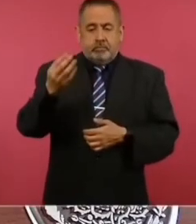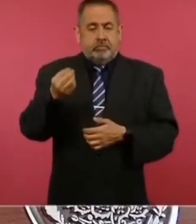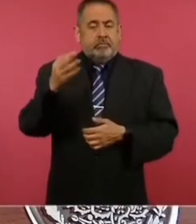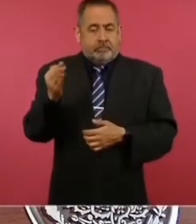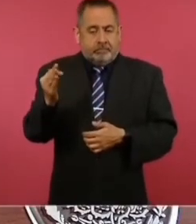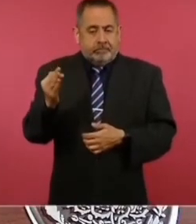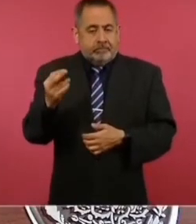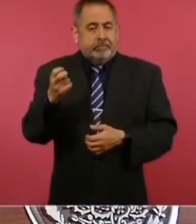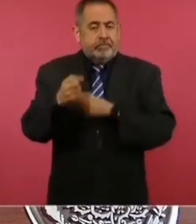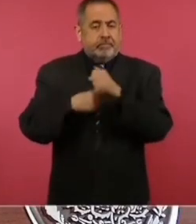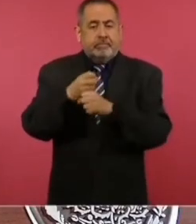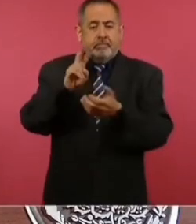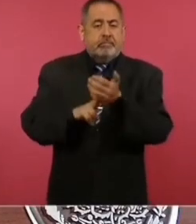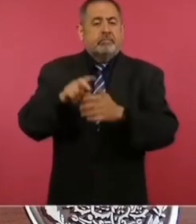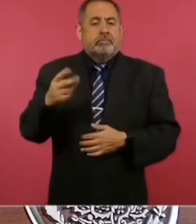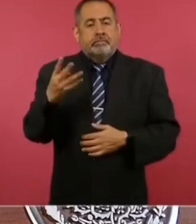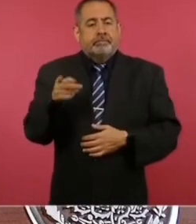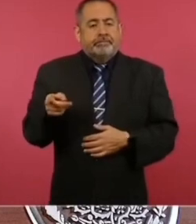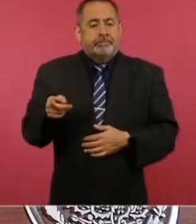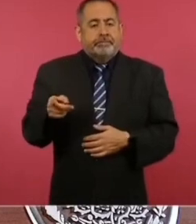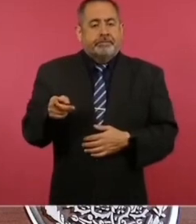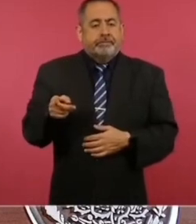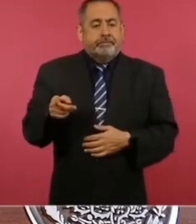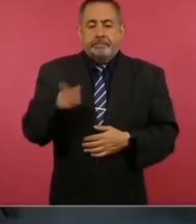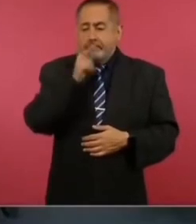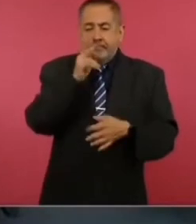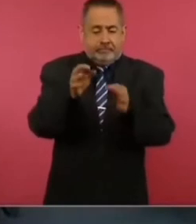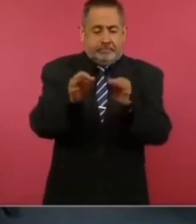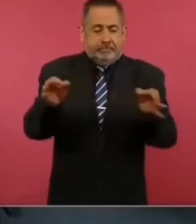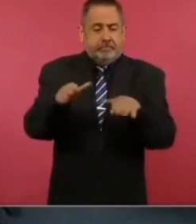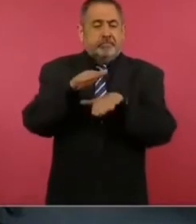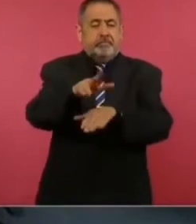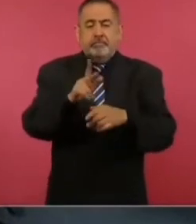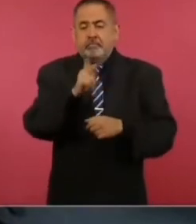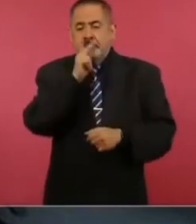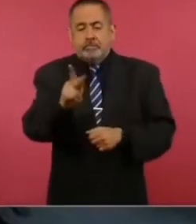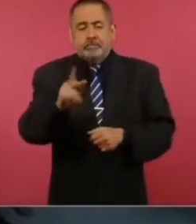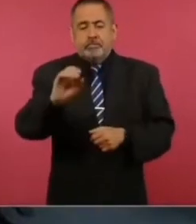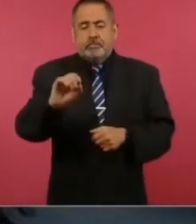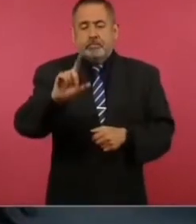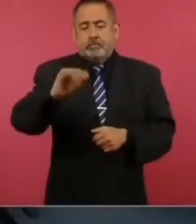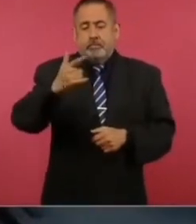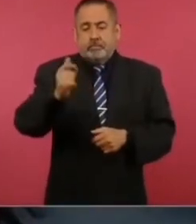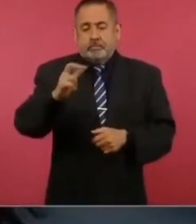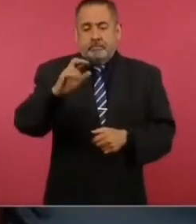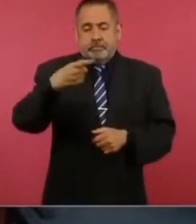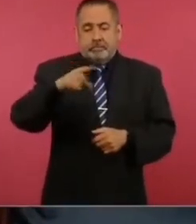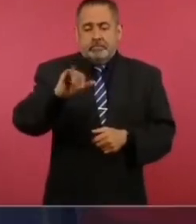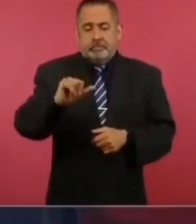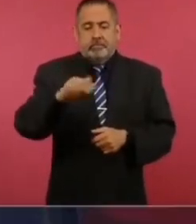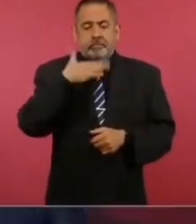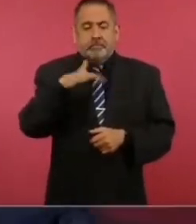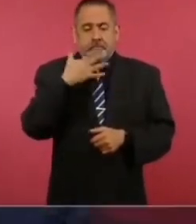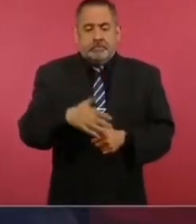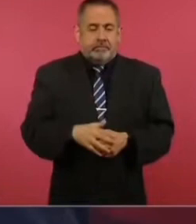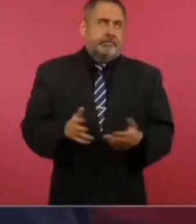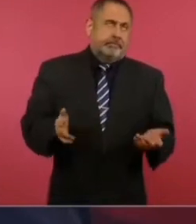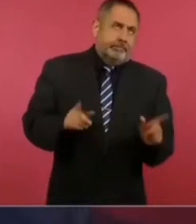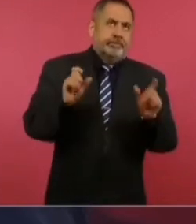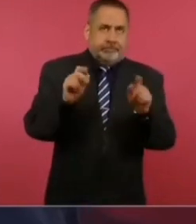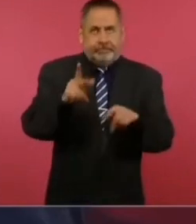9 de febrero de 2024. Frases relacionadas con la palabra oligarquía corrupta. Ya